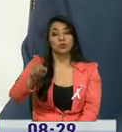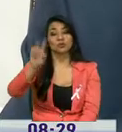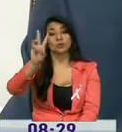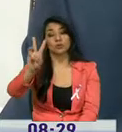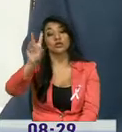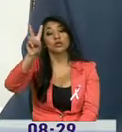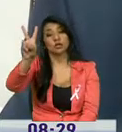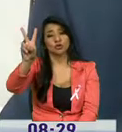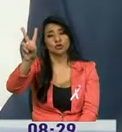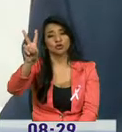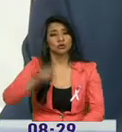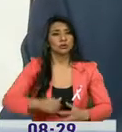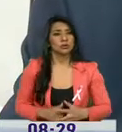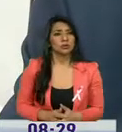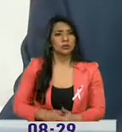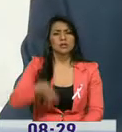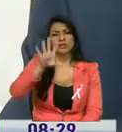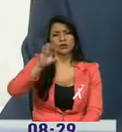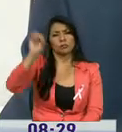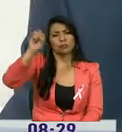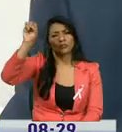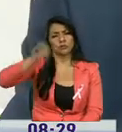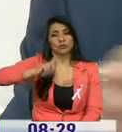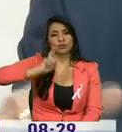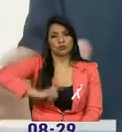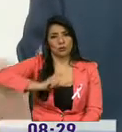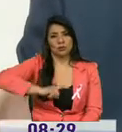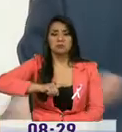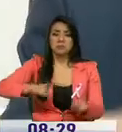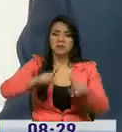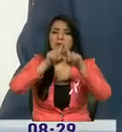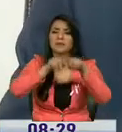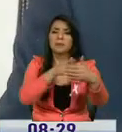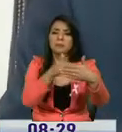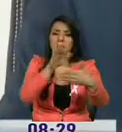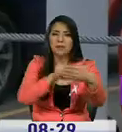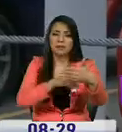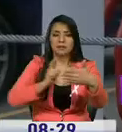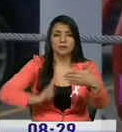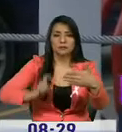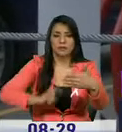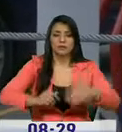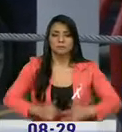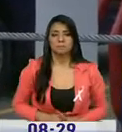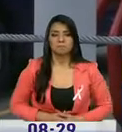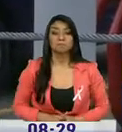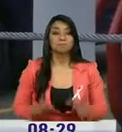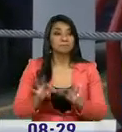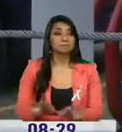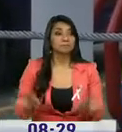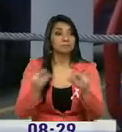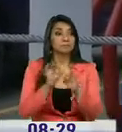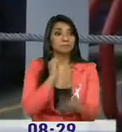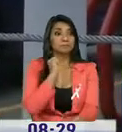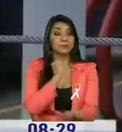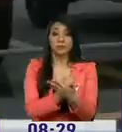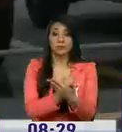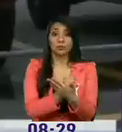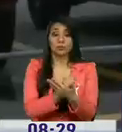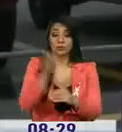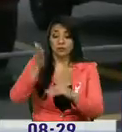21.62, que es el 5% del salario básico unificado. O sea, esto cambia de acuerdo a la tabla salarial. Es importante recalcar que si la matrícula aún